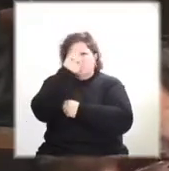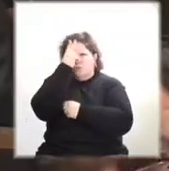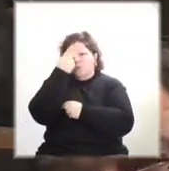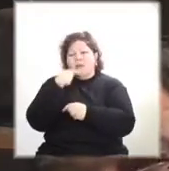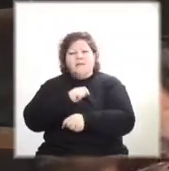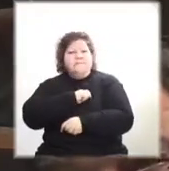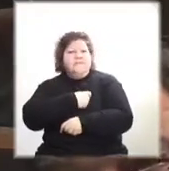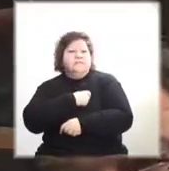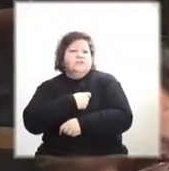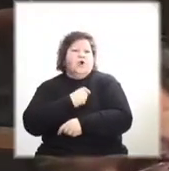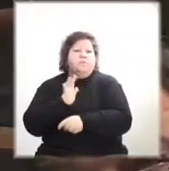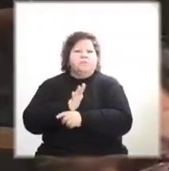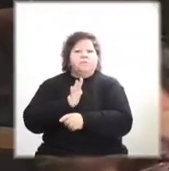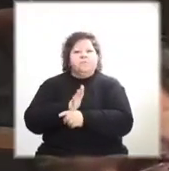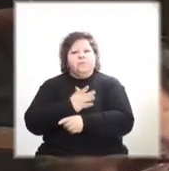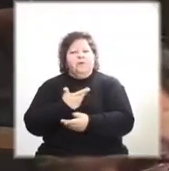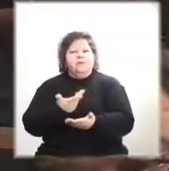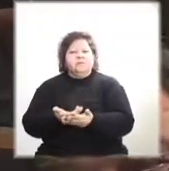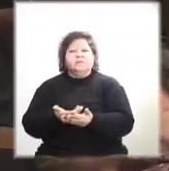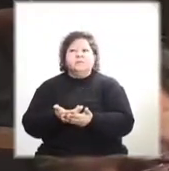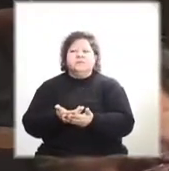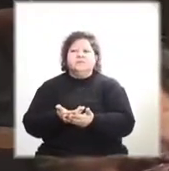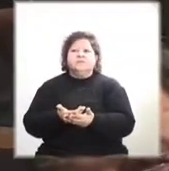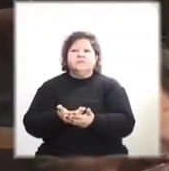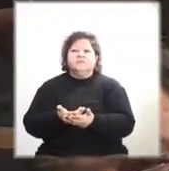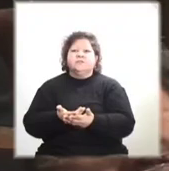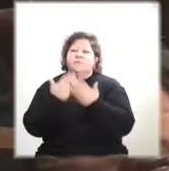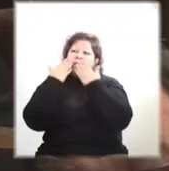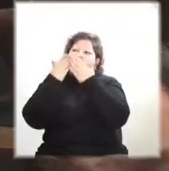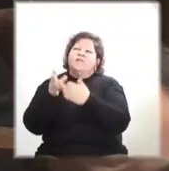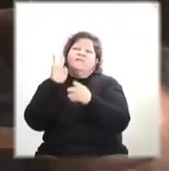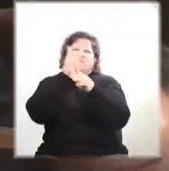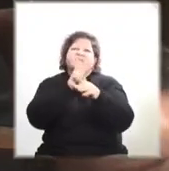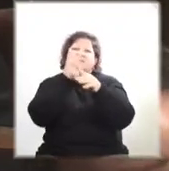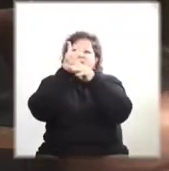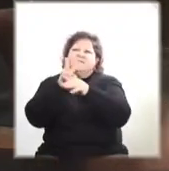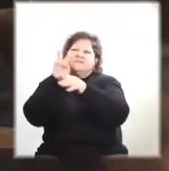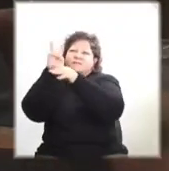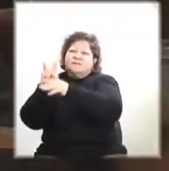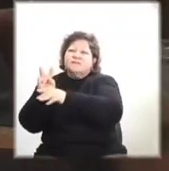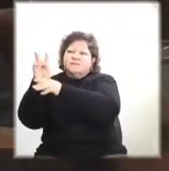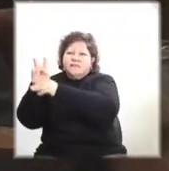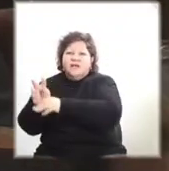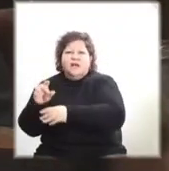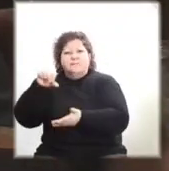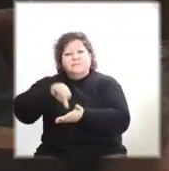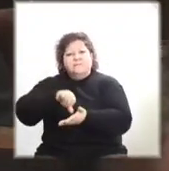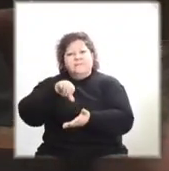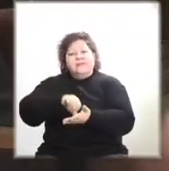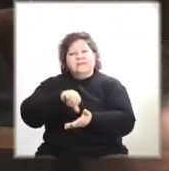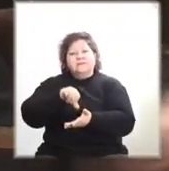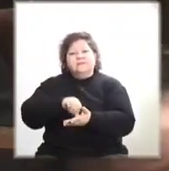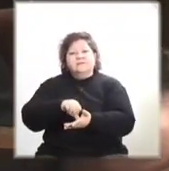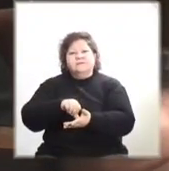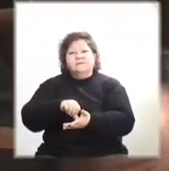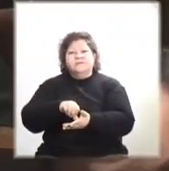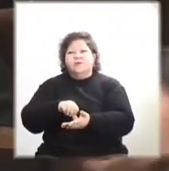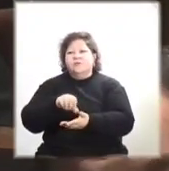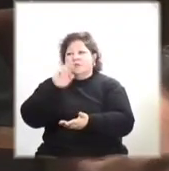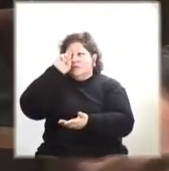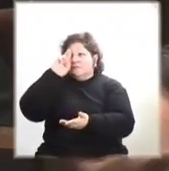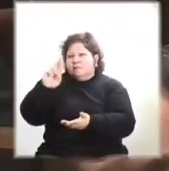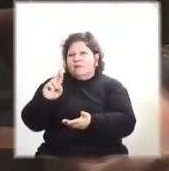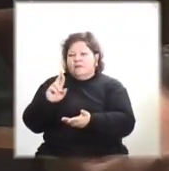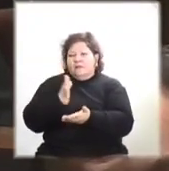inspeccionarnos, y le pregunté también si ellos hacían visitas a países donde no se respetan los